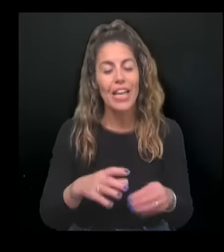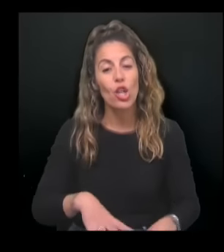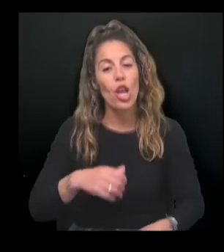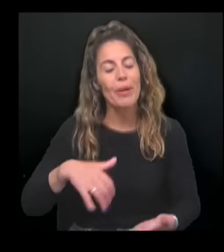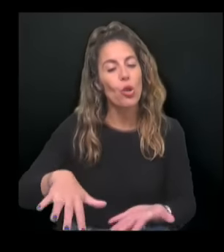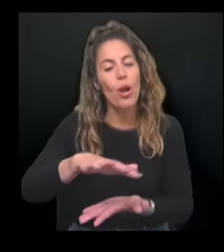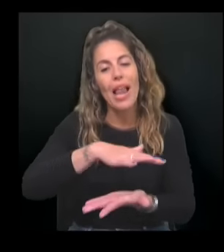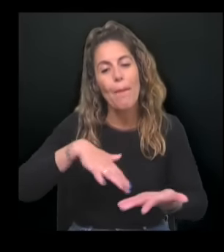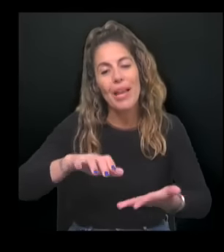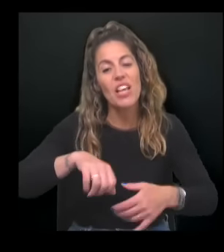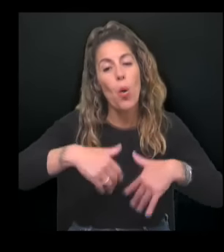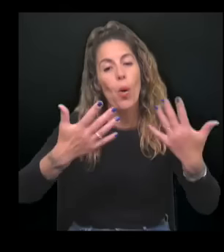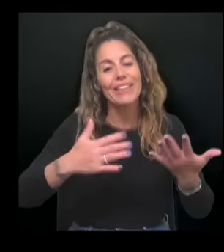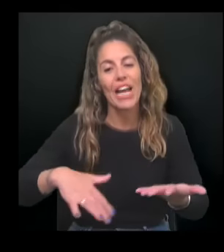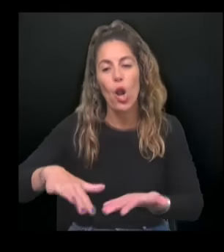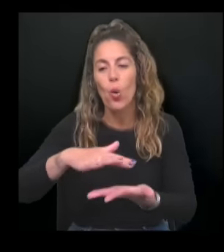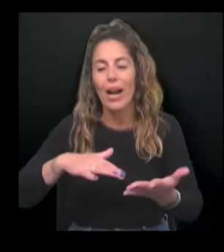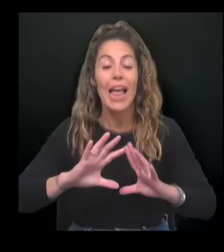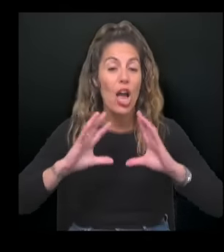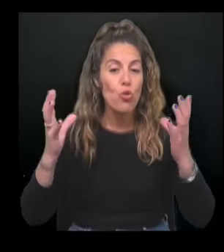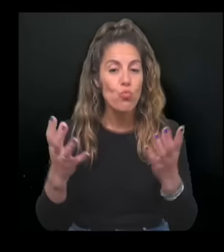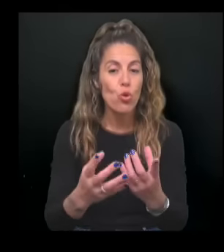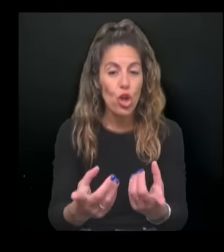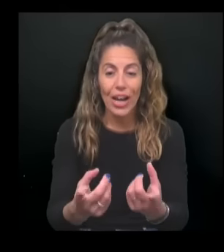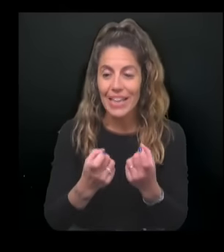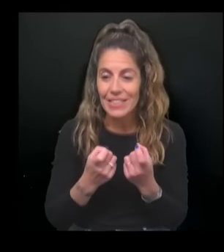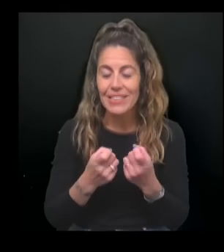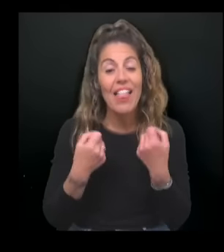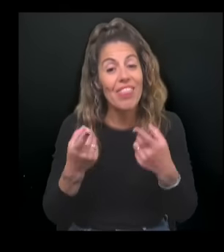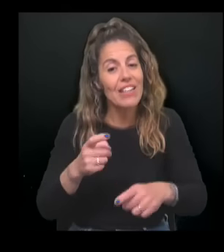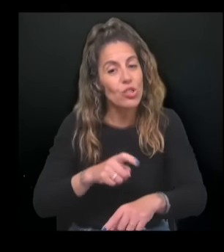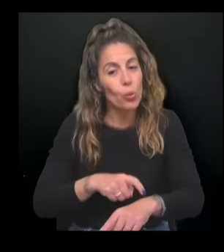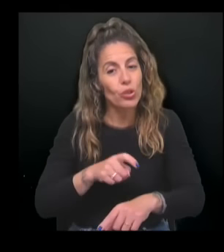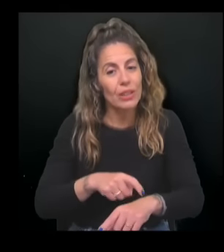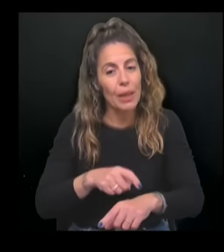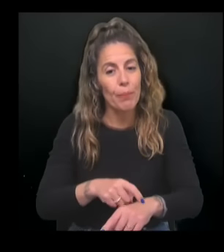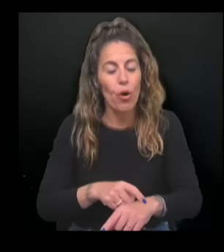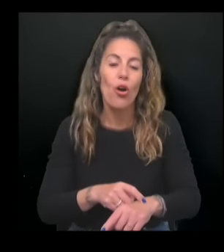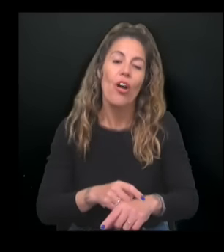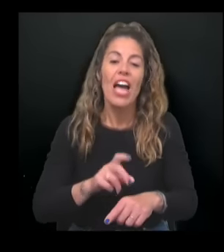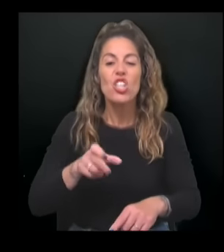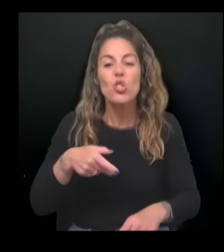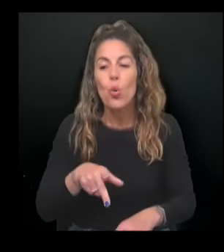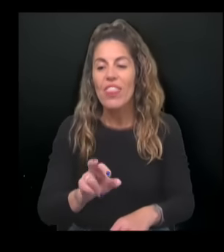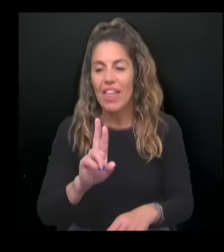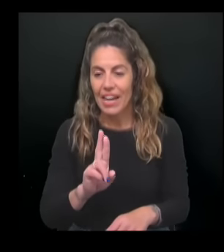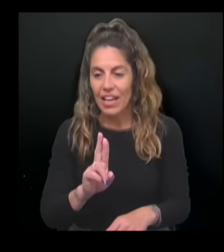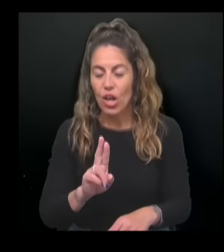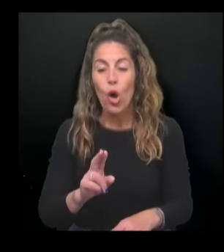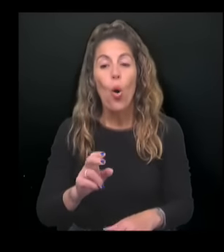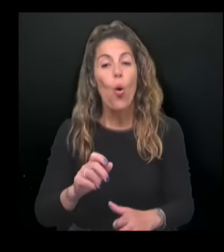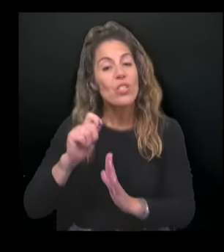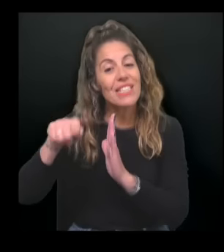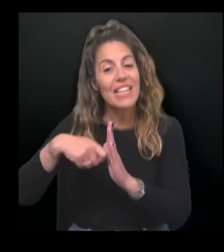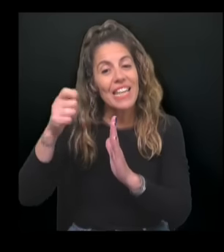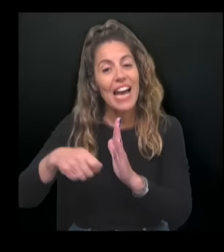plaza en cualquier rincón, en un mundo que necesita tomarse tiempo. Y Esteban Schroeder, un cineasta que, desde el